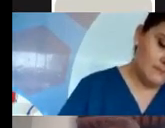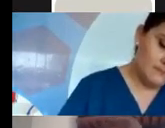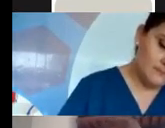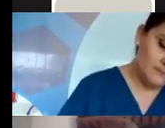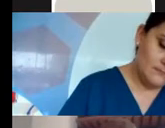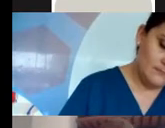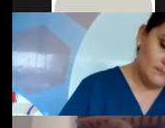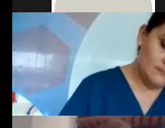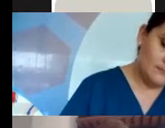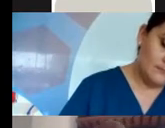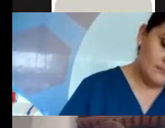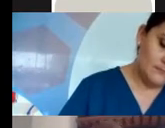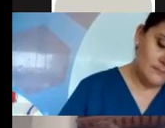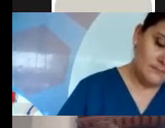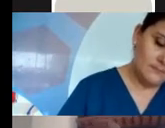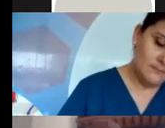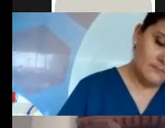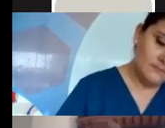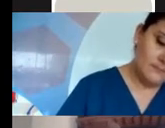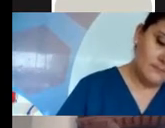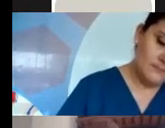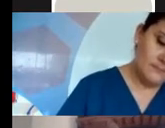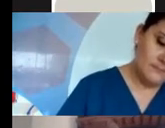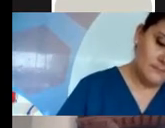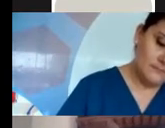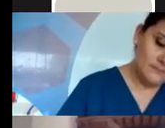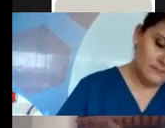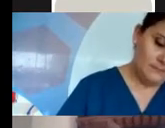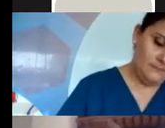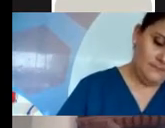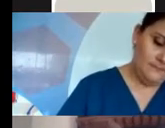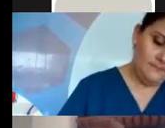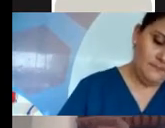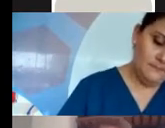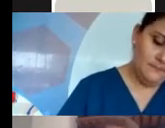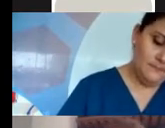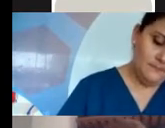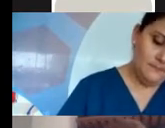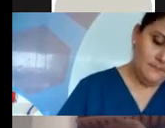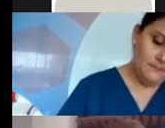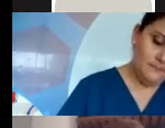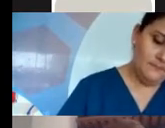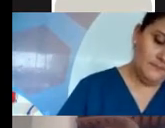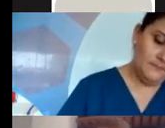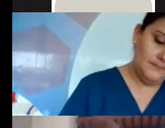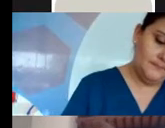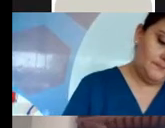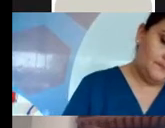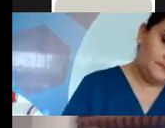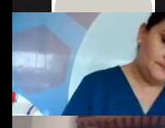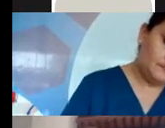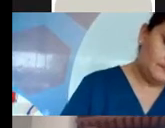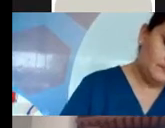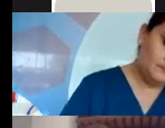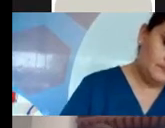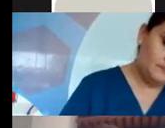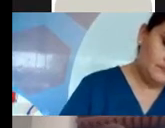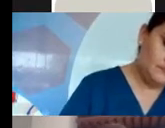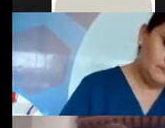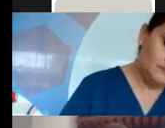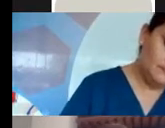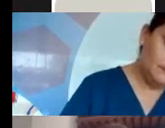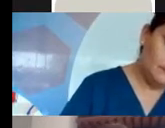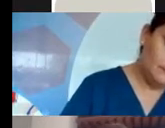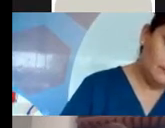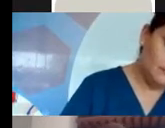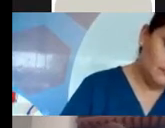una distancia muy larga. Por eso esta curva que ven aquí también puede ser aplicada hacia adelante, porque yo sumo esa distancia